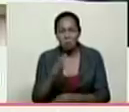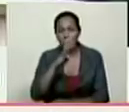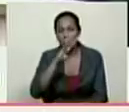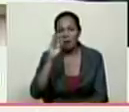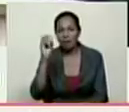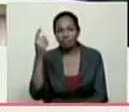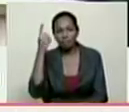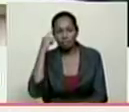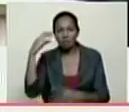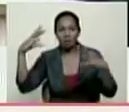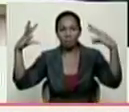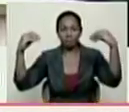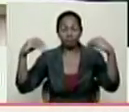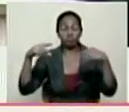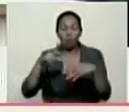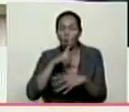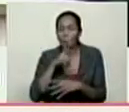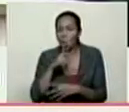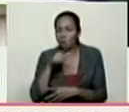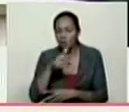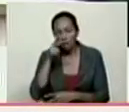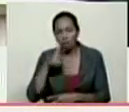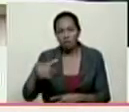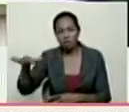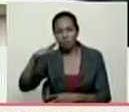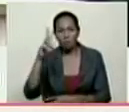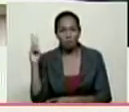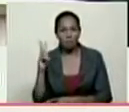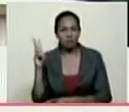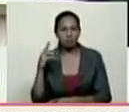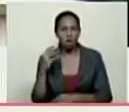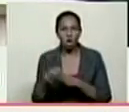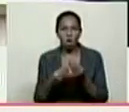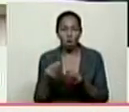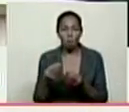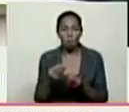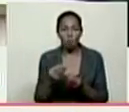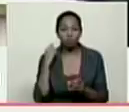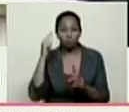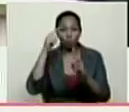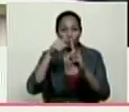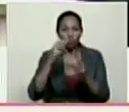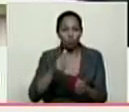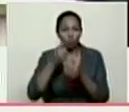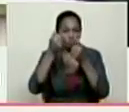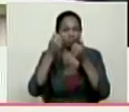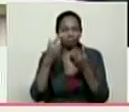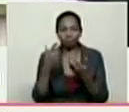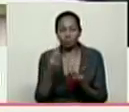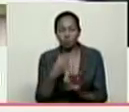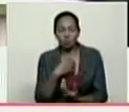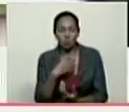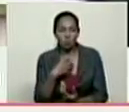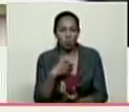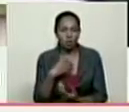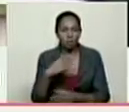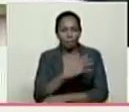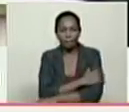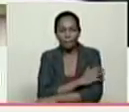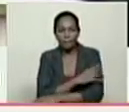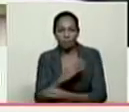lo que hubiera ocurrido con el pueblo de Venezuela si se hubieran salido con sus fines Guaidó y sus amigos